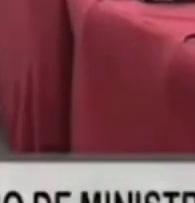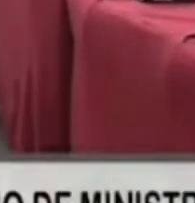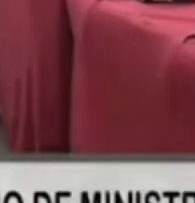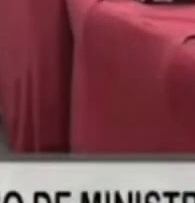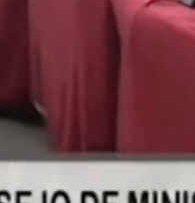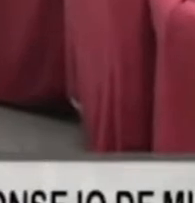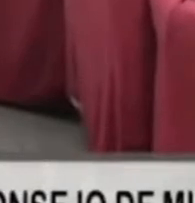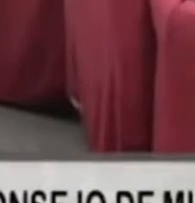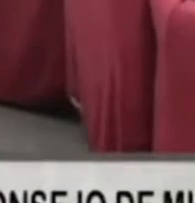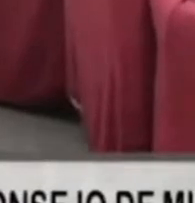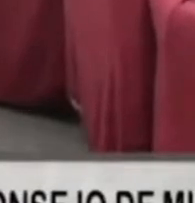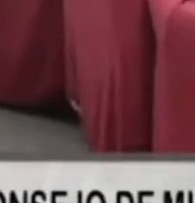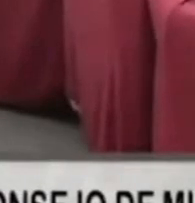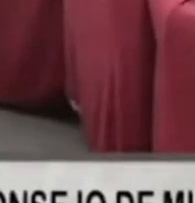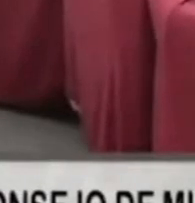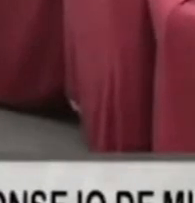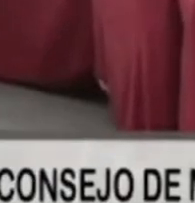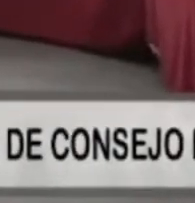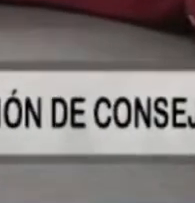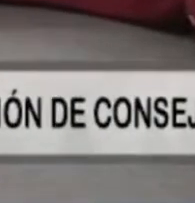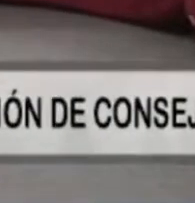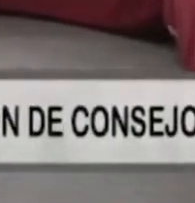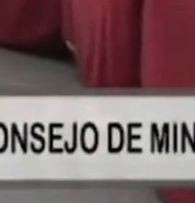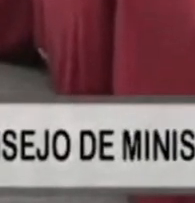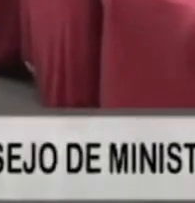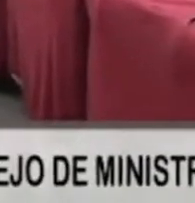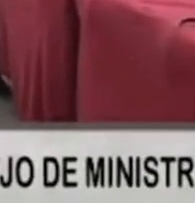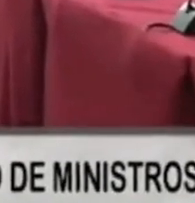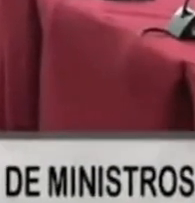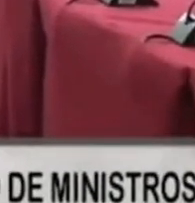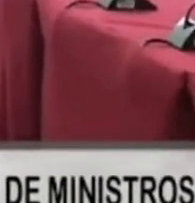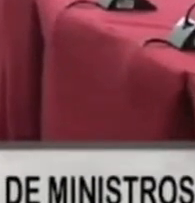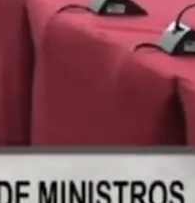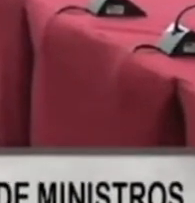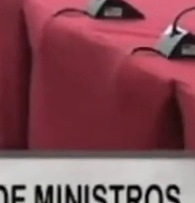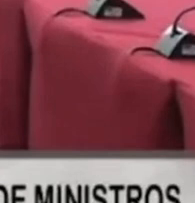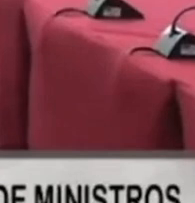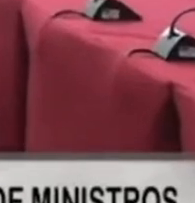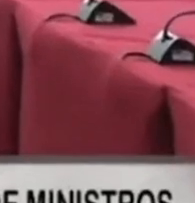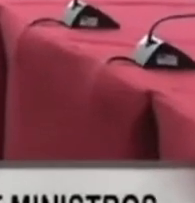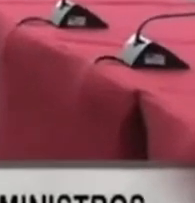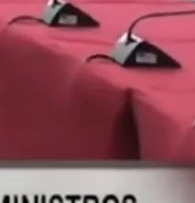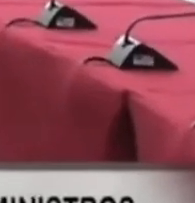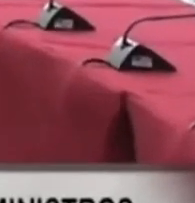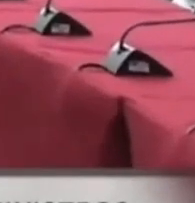temas de interés nacional, según lo acordado en el Consejo de Ministros. Gracias. Buenas tardes,